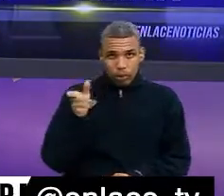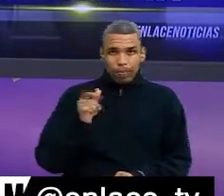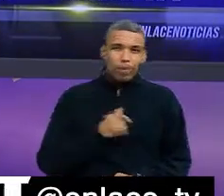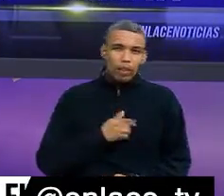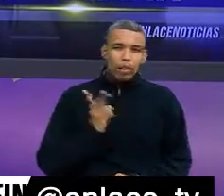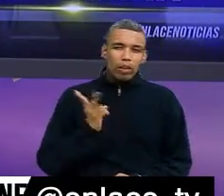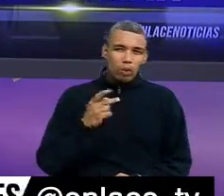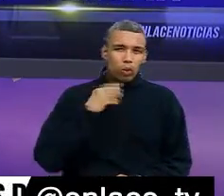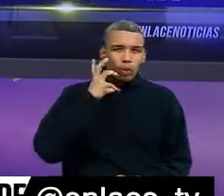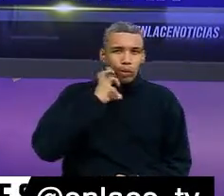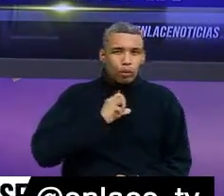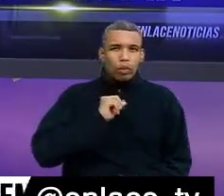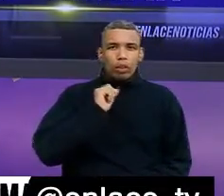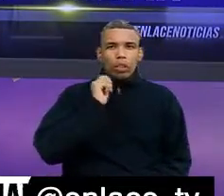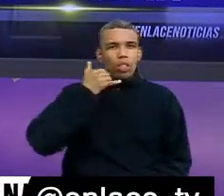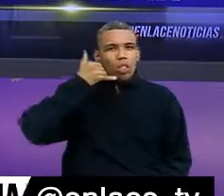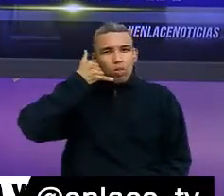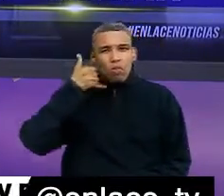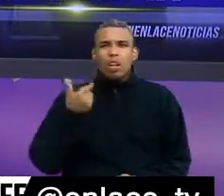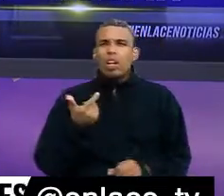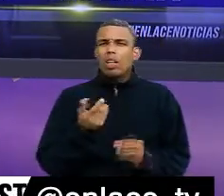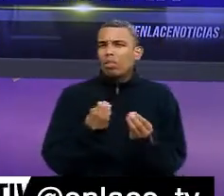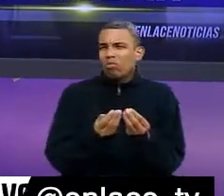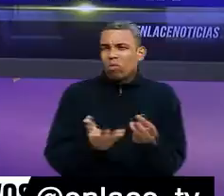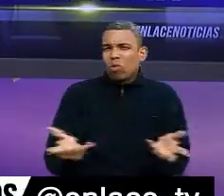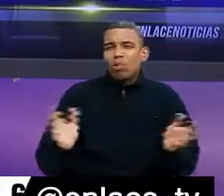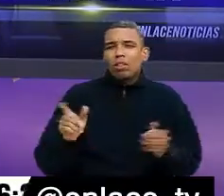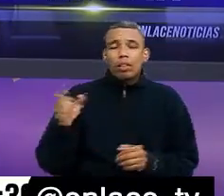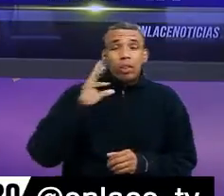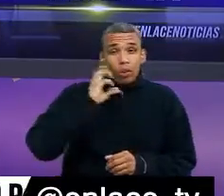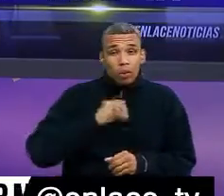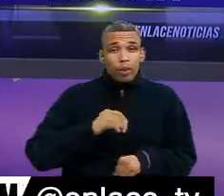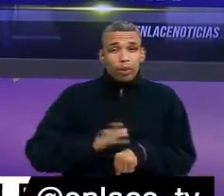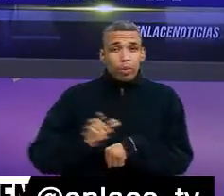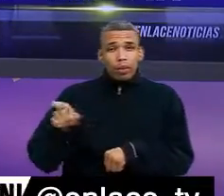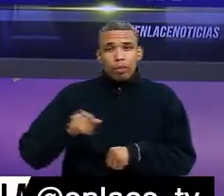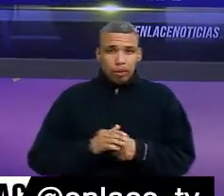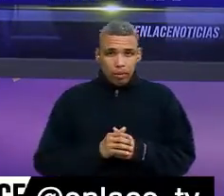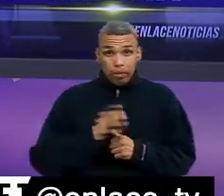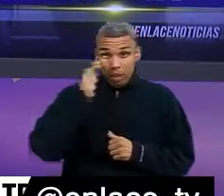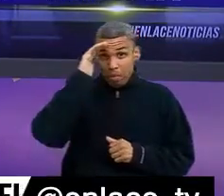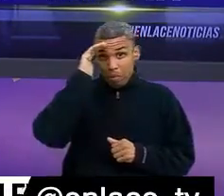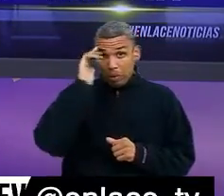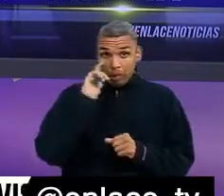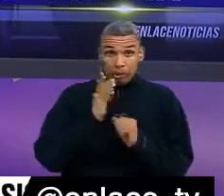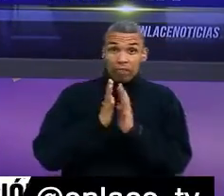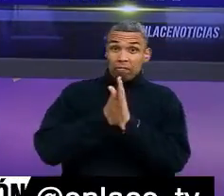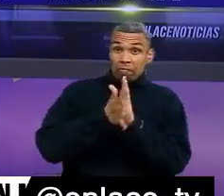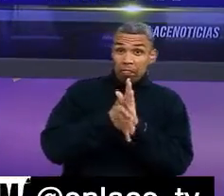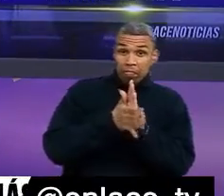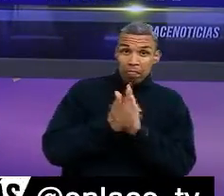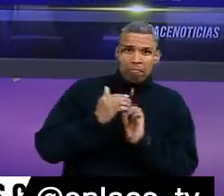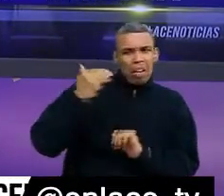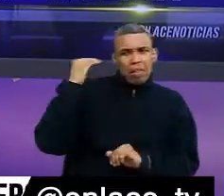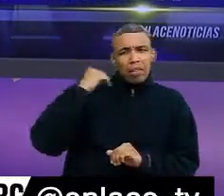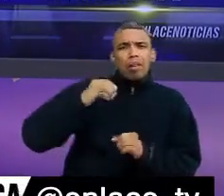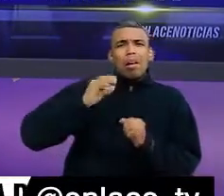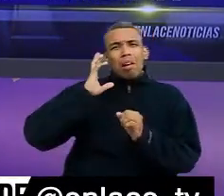parecer, robaron celulares y electrodomésticos. Sin embargo, las autoridades reportaron disminución de cifras en casos de robo en la